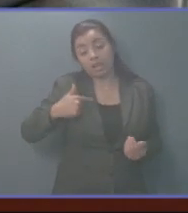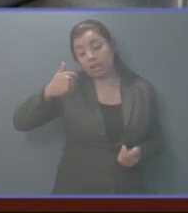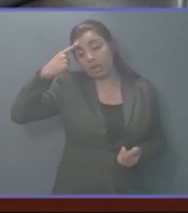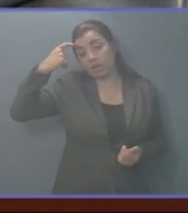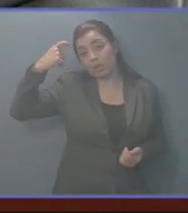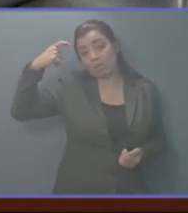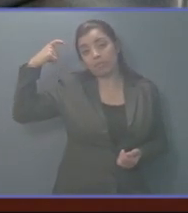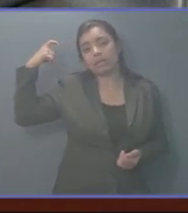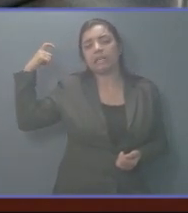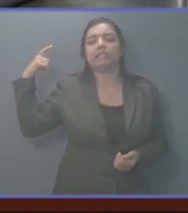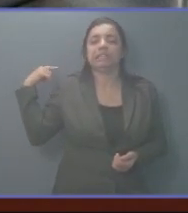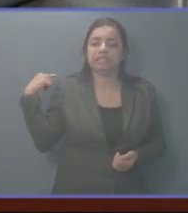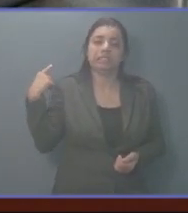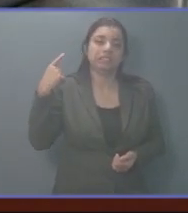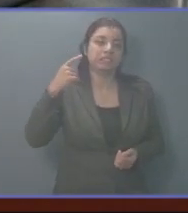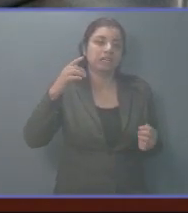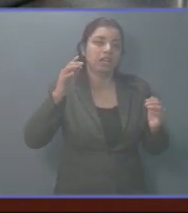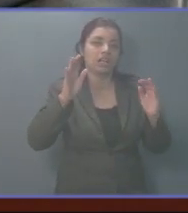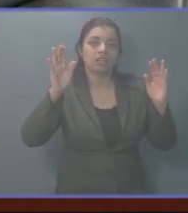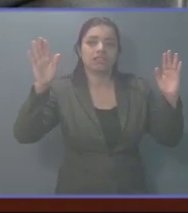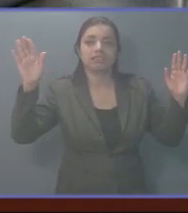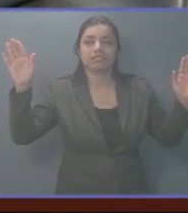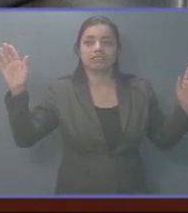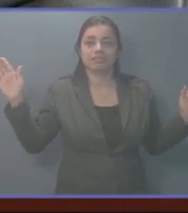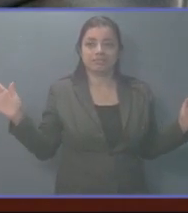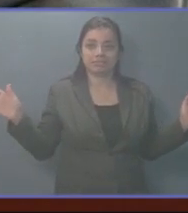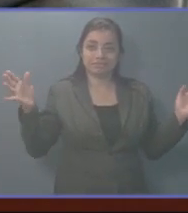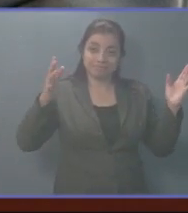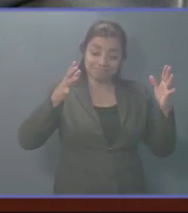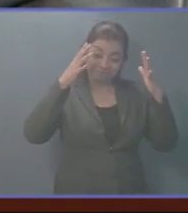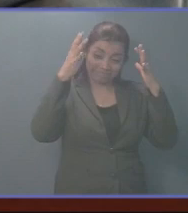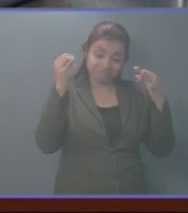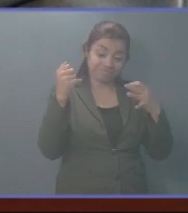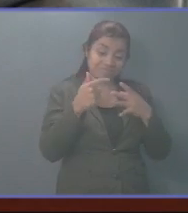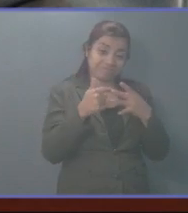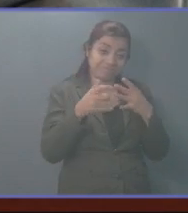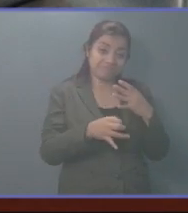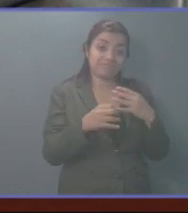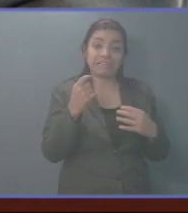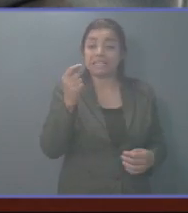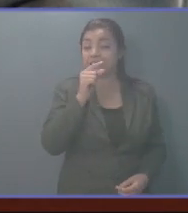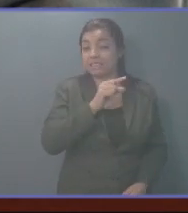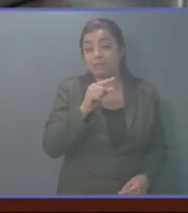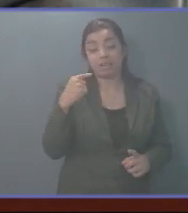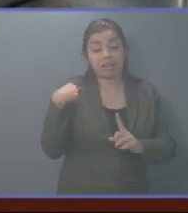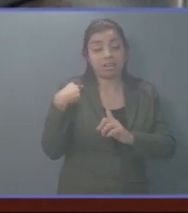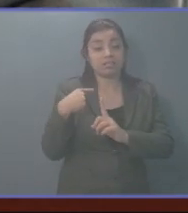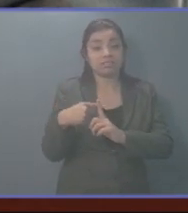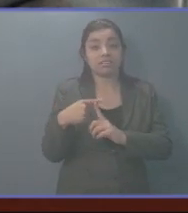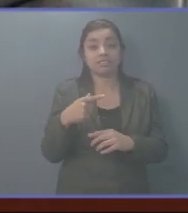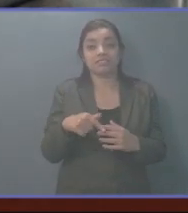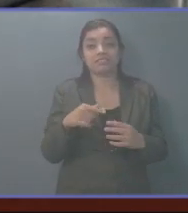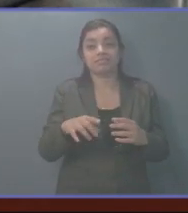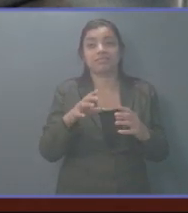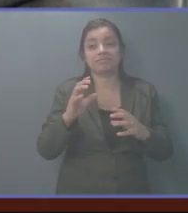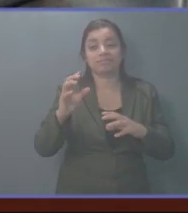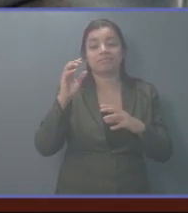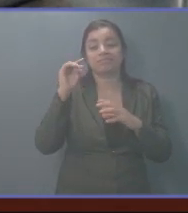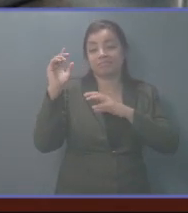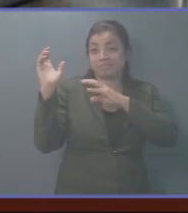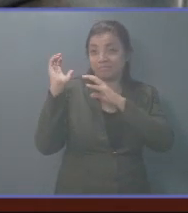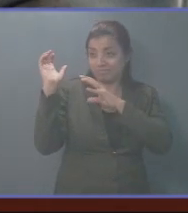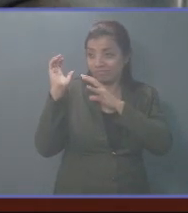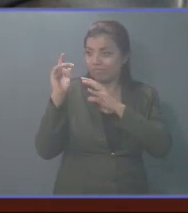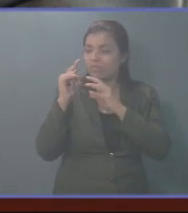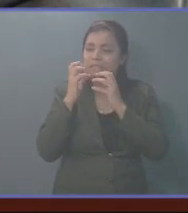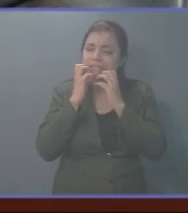la pasión y muerte de nuestro Señor Jesucristo, llegando a obtener por decreto legislativo la declaración de celebración de la Semana Santa de Sonsonate como un patrimonio cultural inmaterial